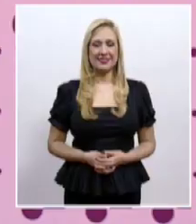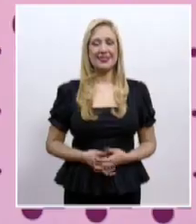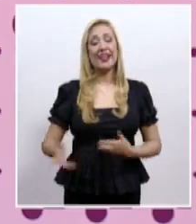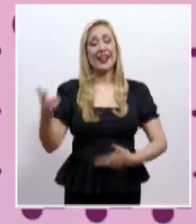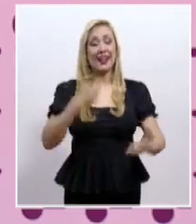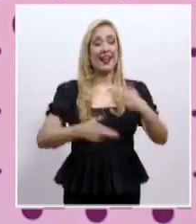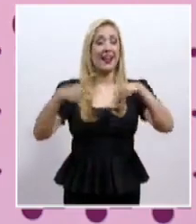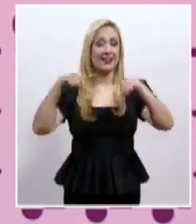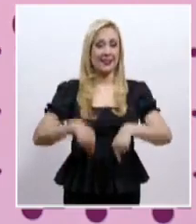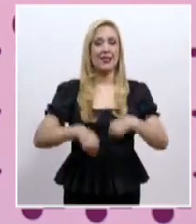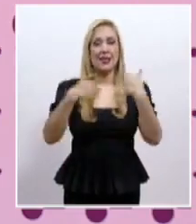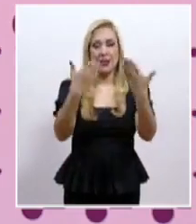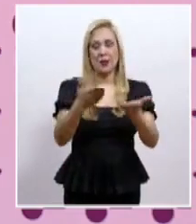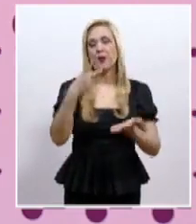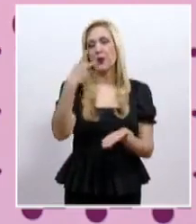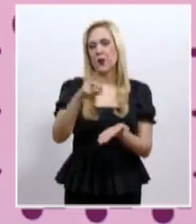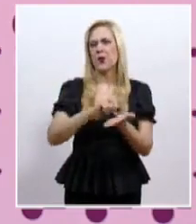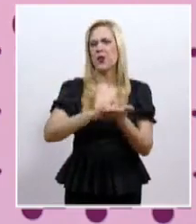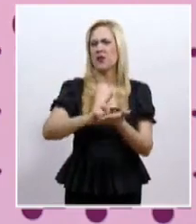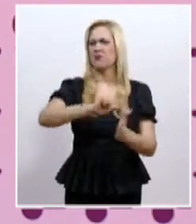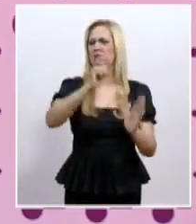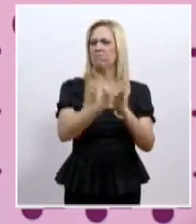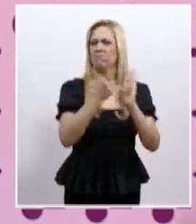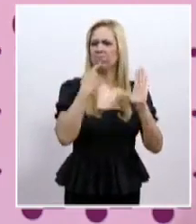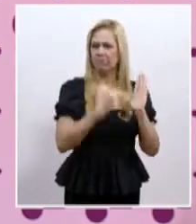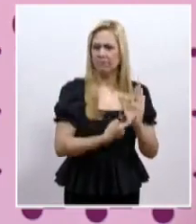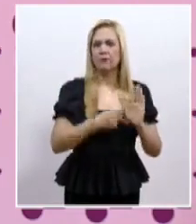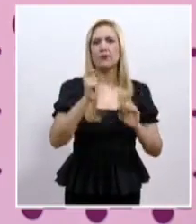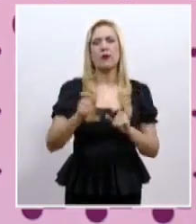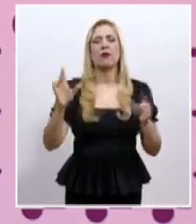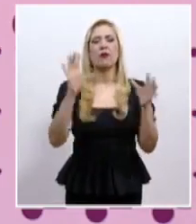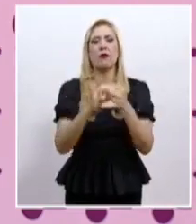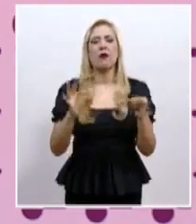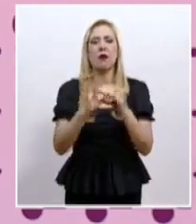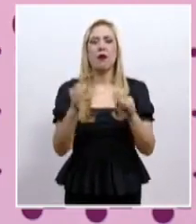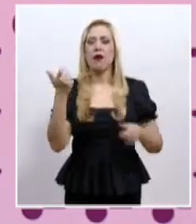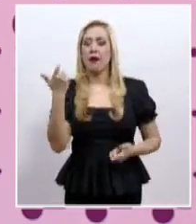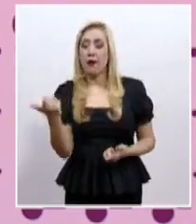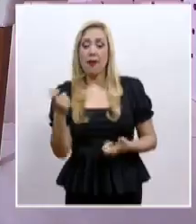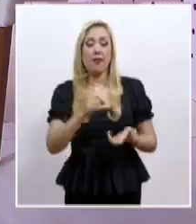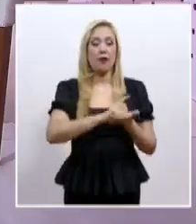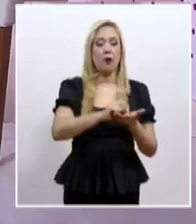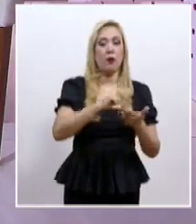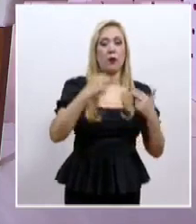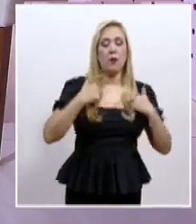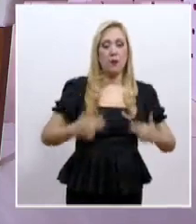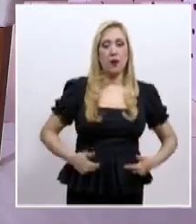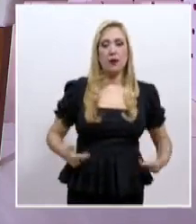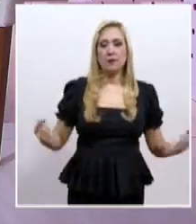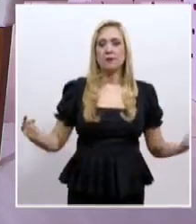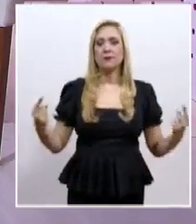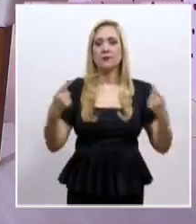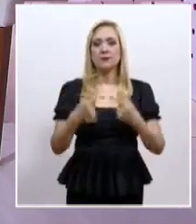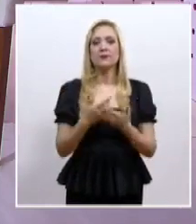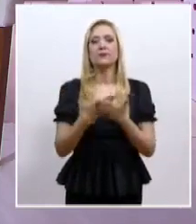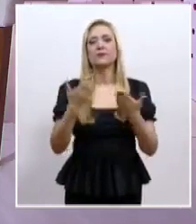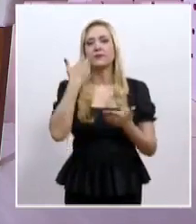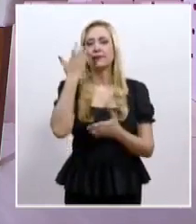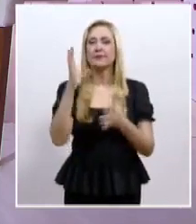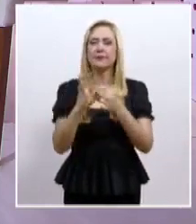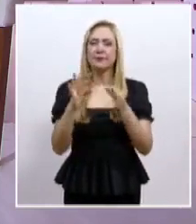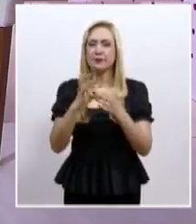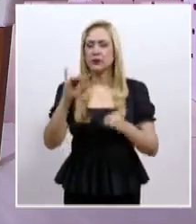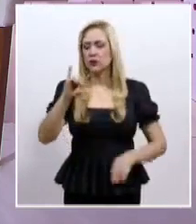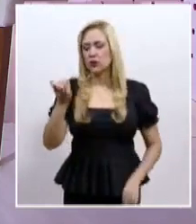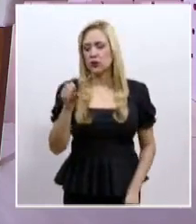Ya estamos de regreso en su programa Tus Derechos. Estamos platicando sobre la relación entre economía y derechos humanos. Joyce, me gustaría retomar la conversación contigo. No